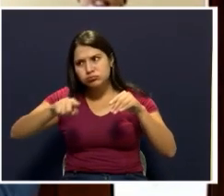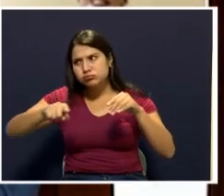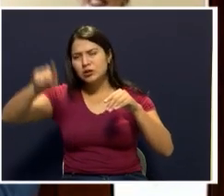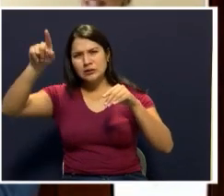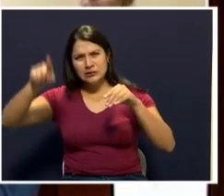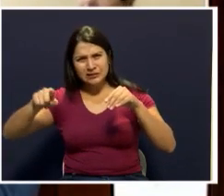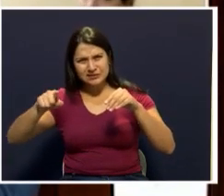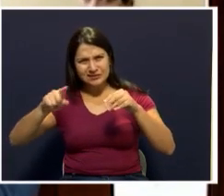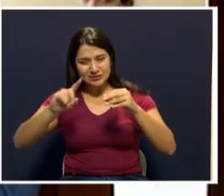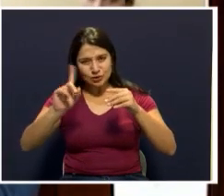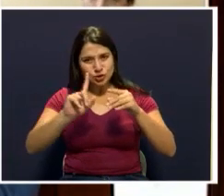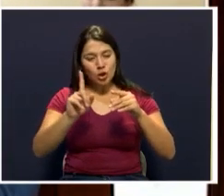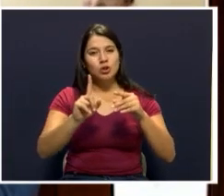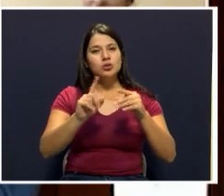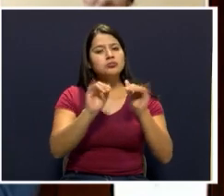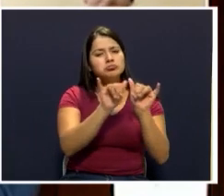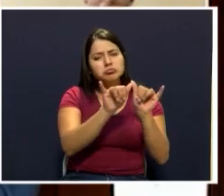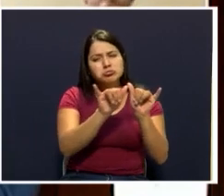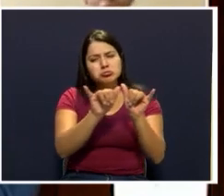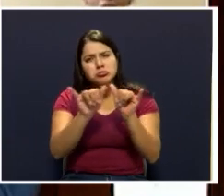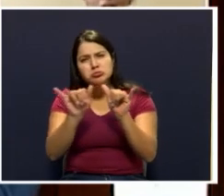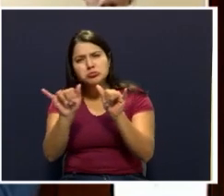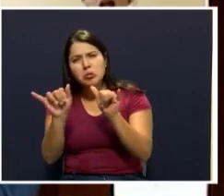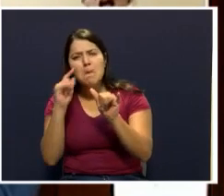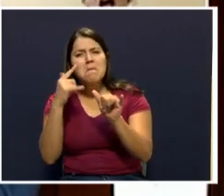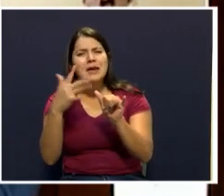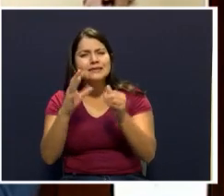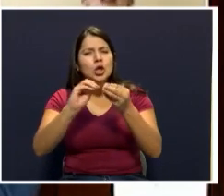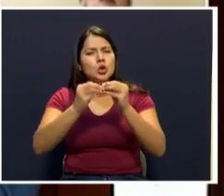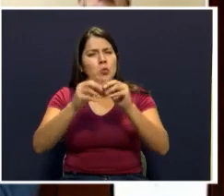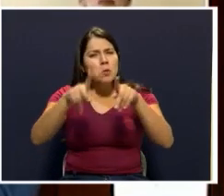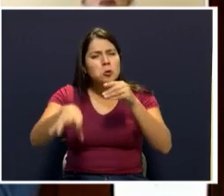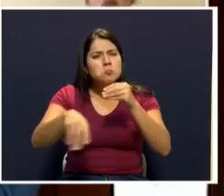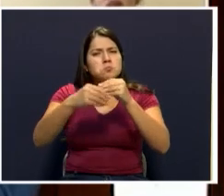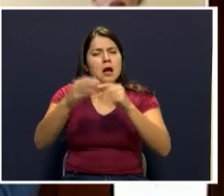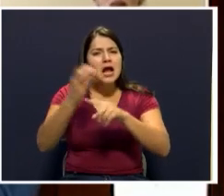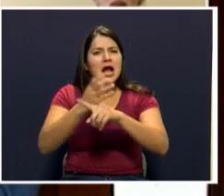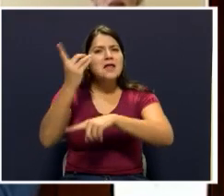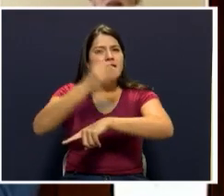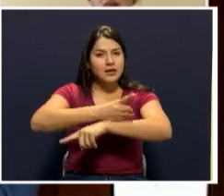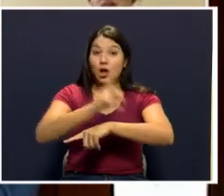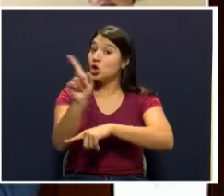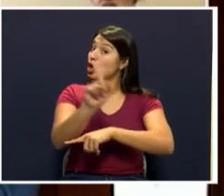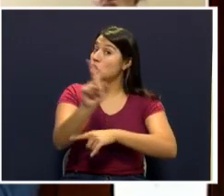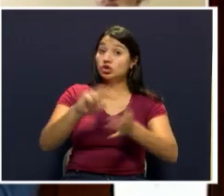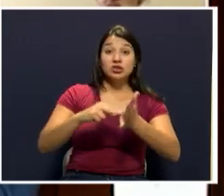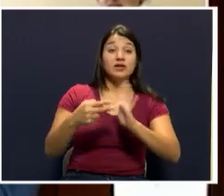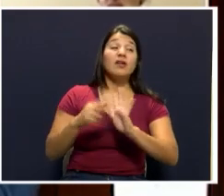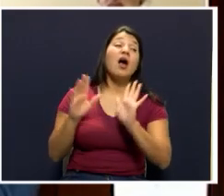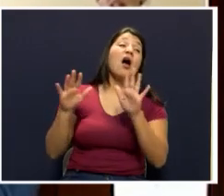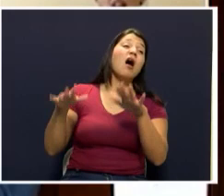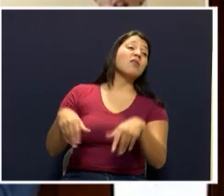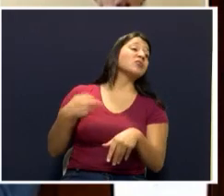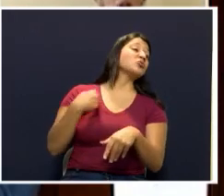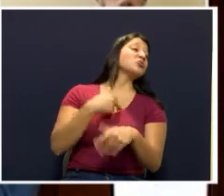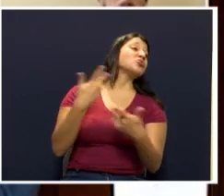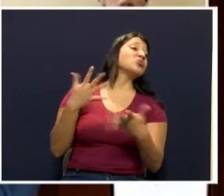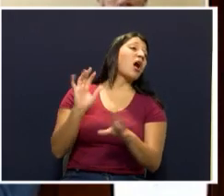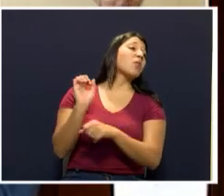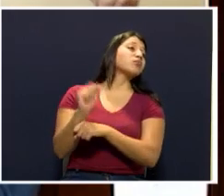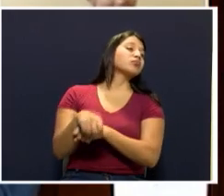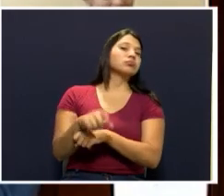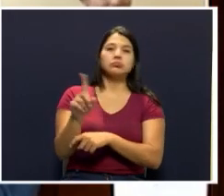nada que tengamos que relajarnos y decir que esta guerra la ganamos.